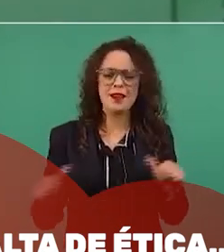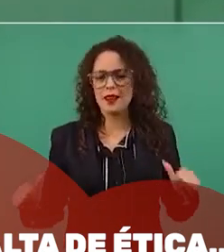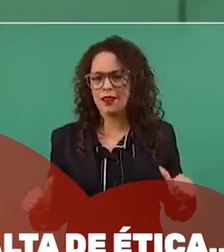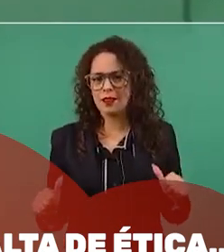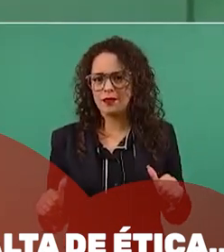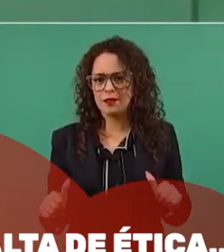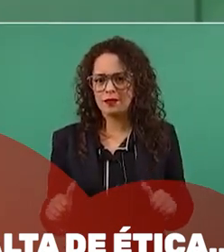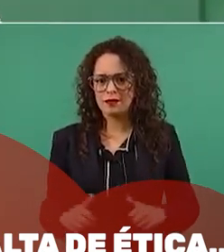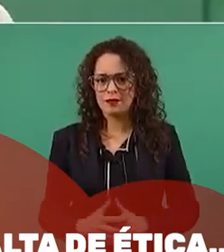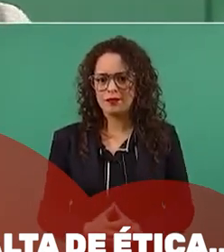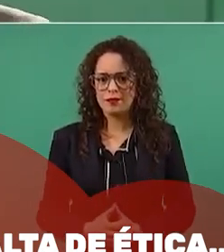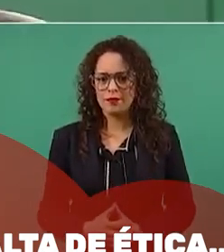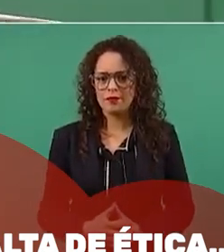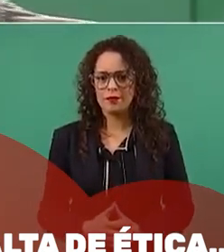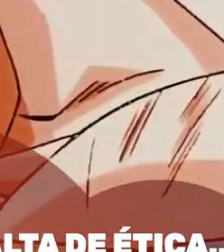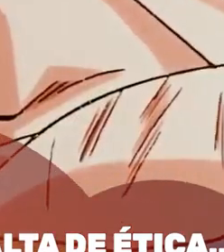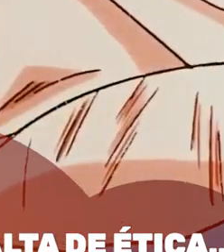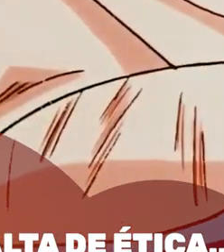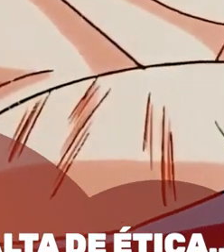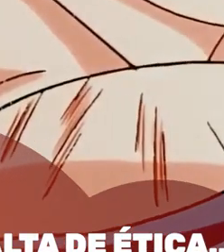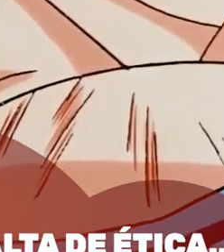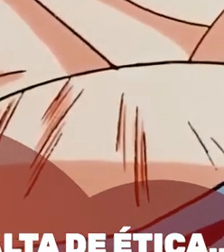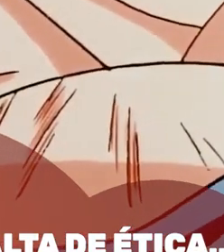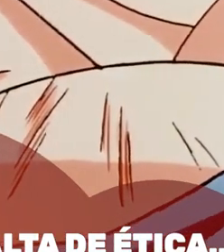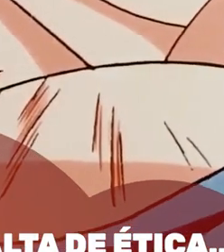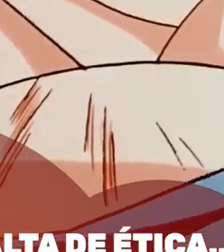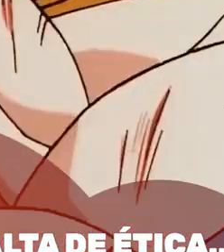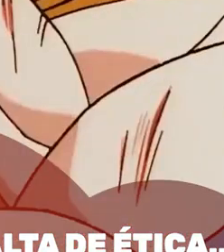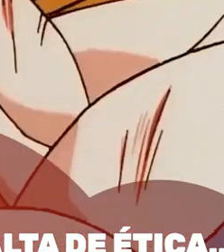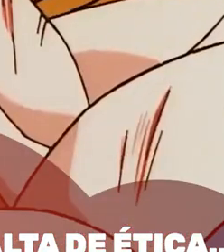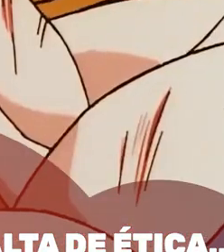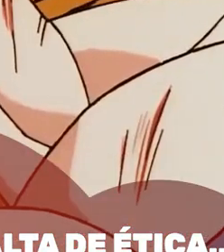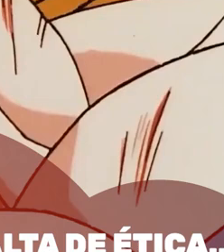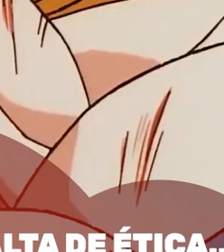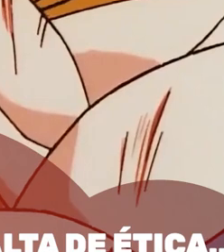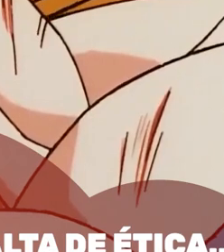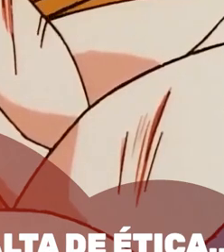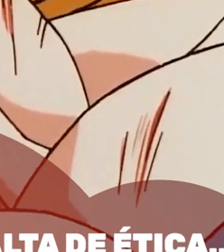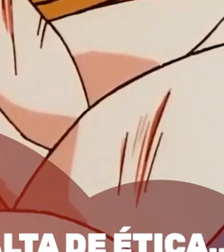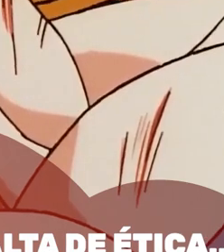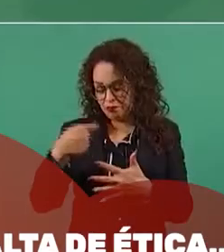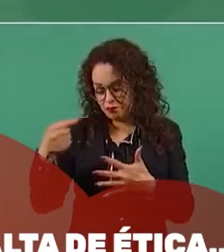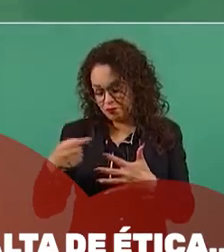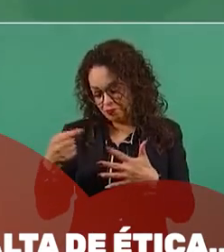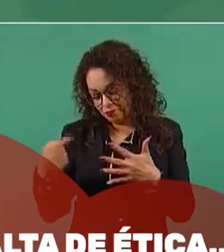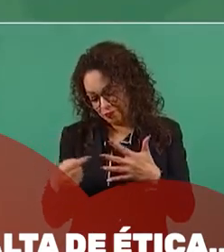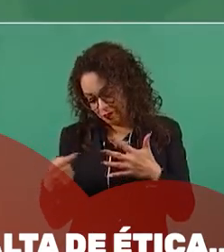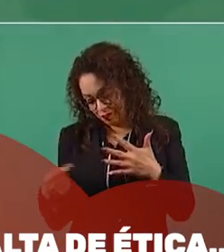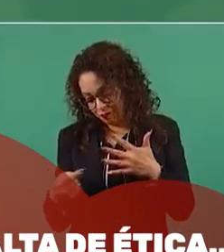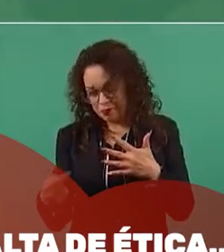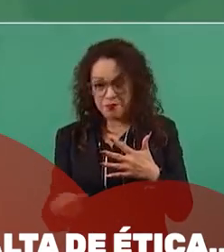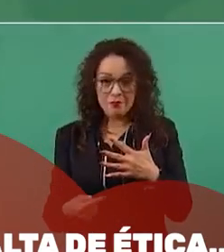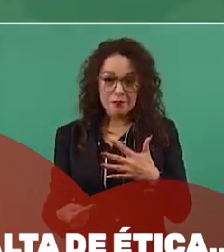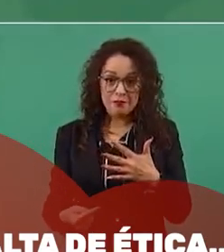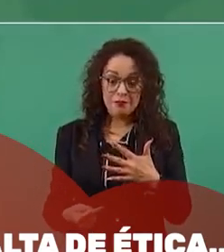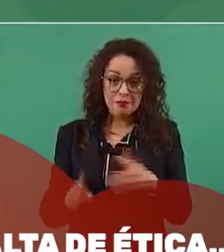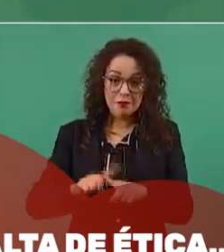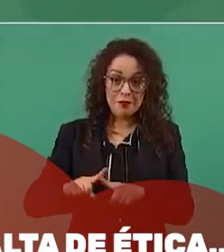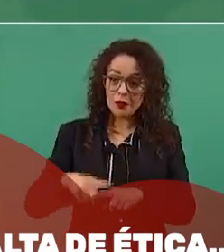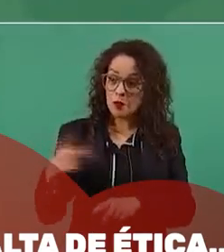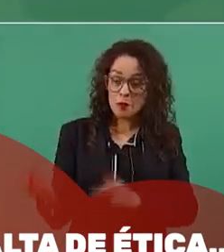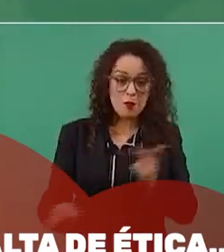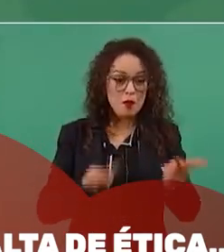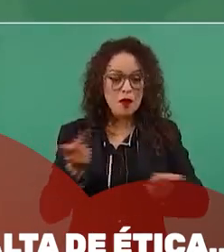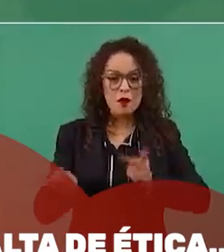libertades. Sin embargo, fue todo lo contrario. Eres fuerte. Pero AMLO lo es más. El jefe del ejecutivo se dirigió a